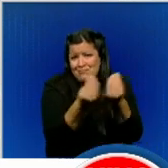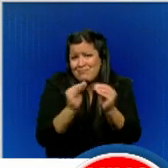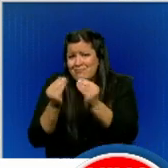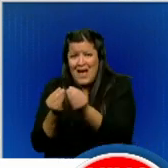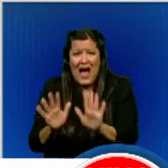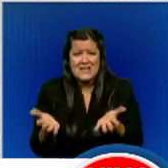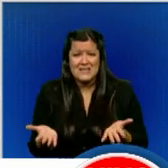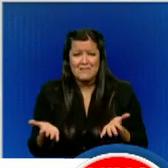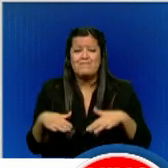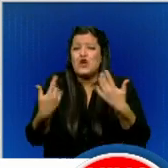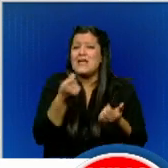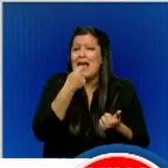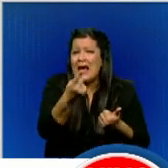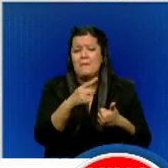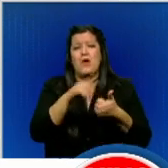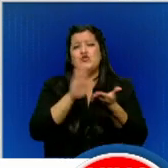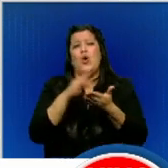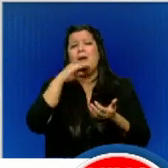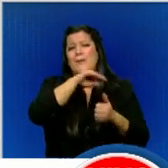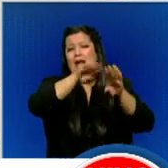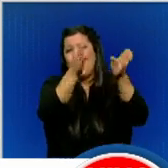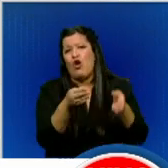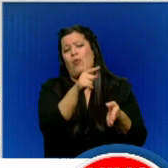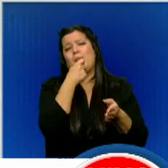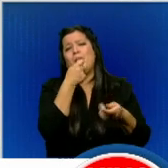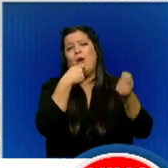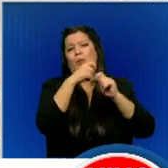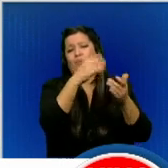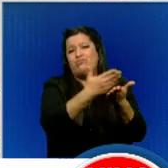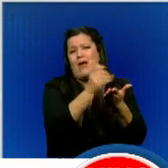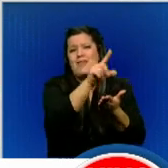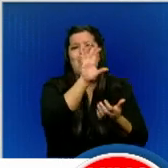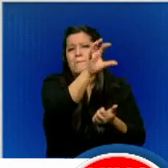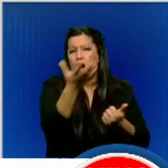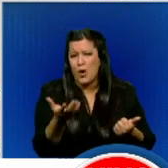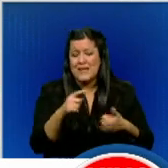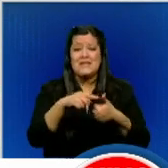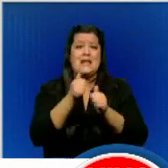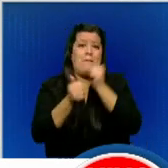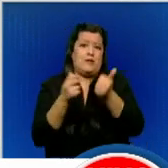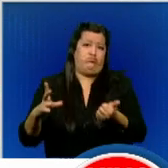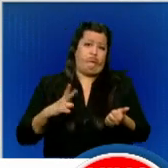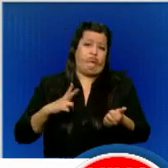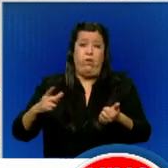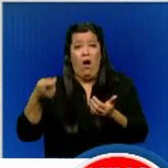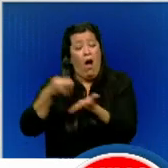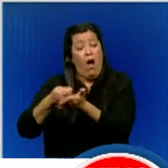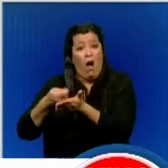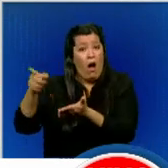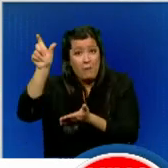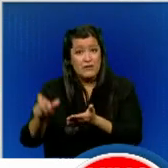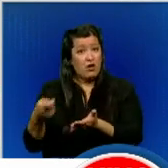entonces ya di el ejemplo de la bodega de alguna provincia de algún empresario multimillonario que va a pagar menos cuando